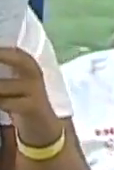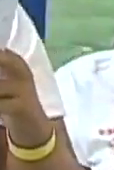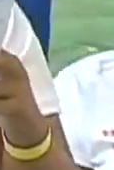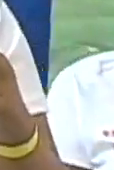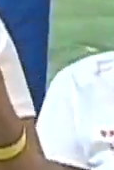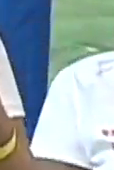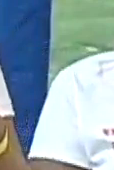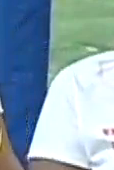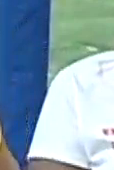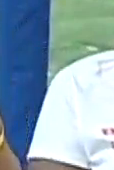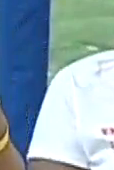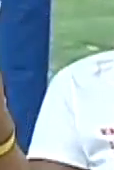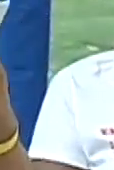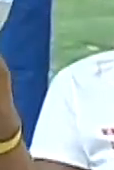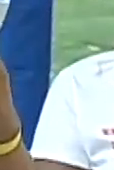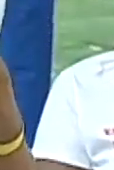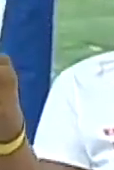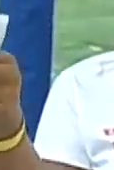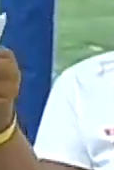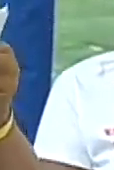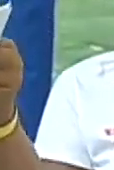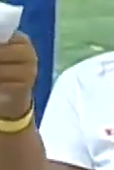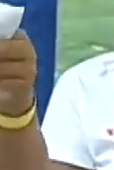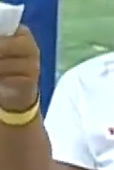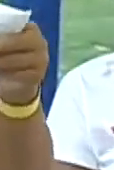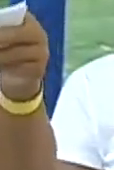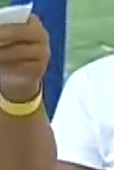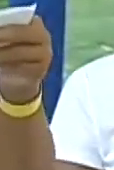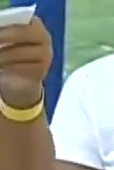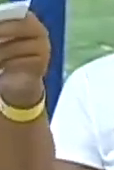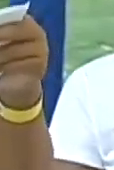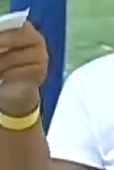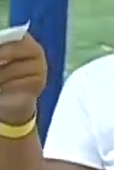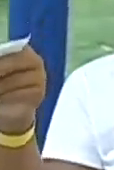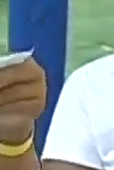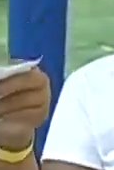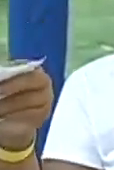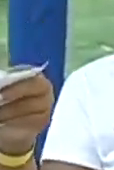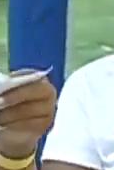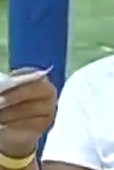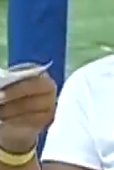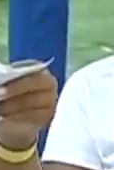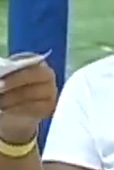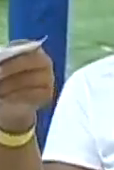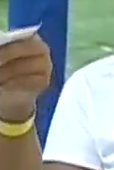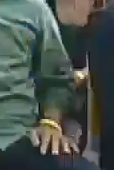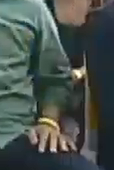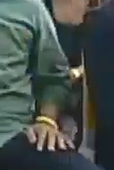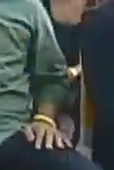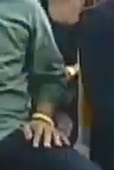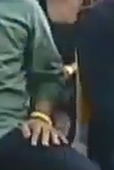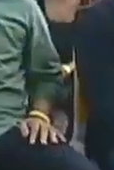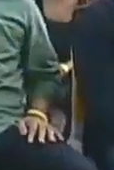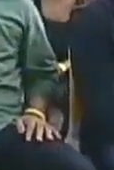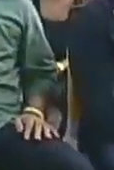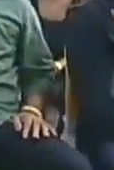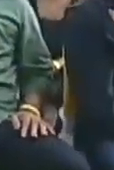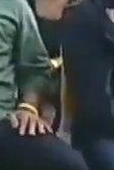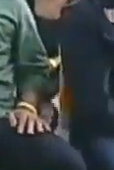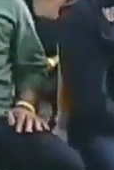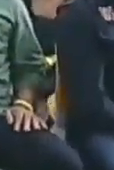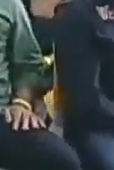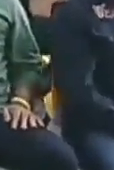A la vez, quiero hacer mención de los únicos dos requerimientos de prioridad que tenemos. El primero, la construcción de una unidad